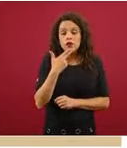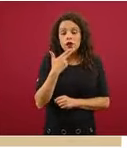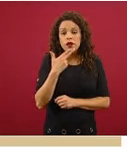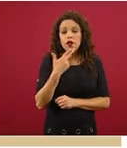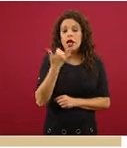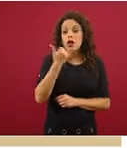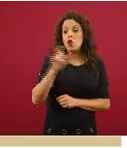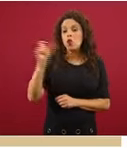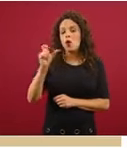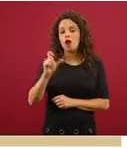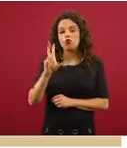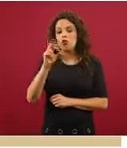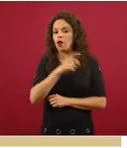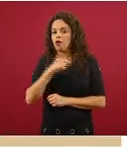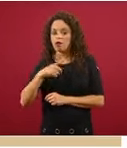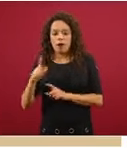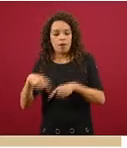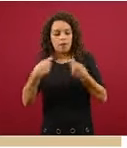utilizar.